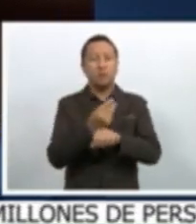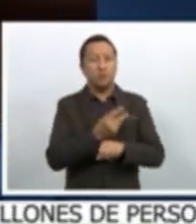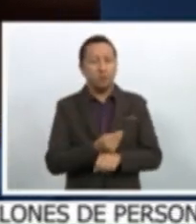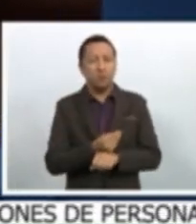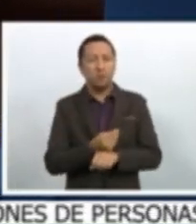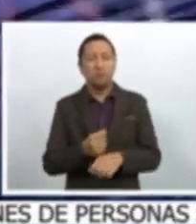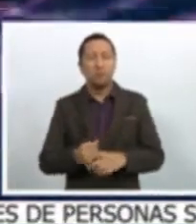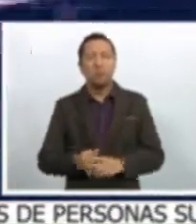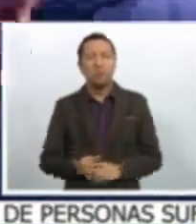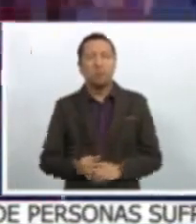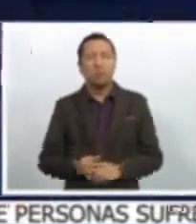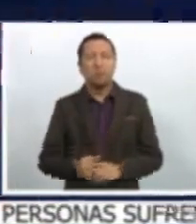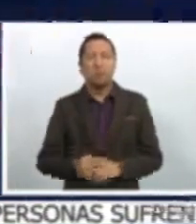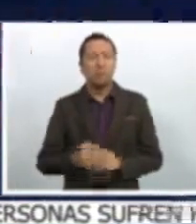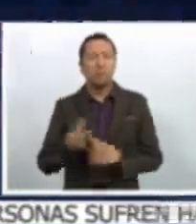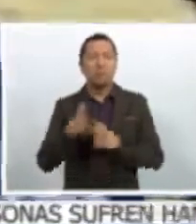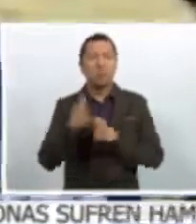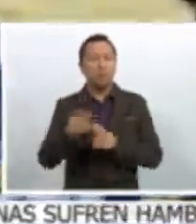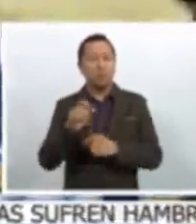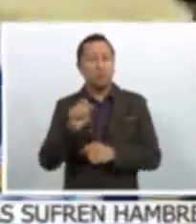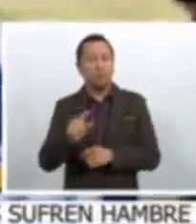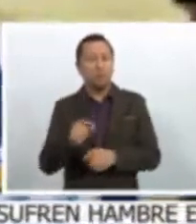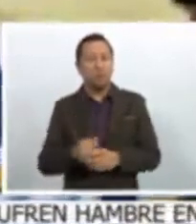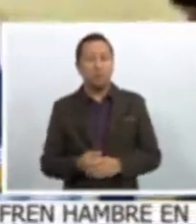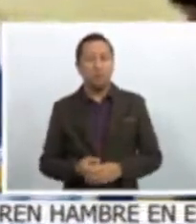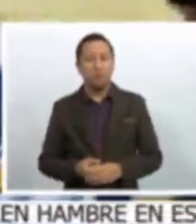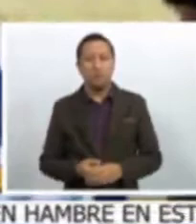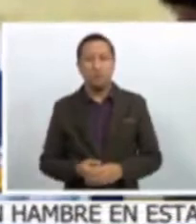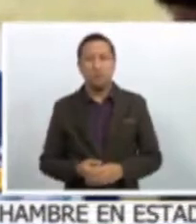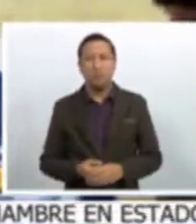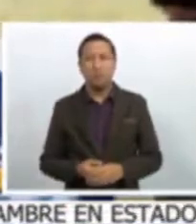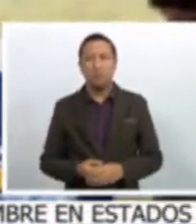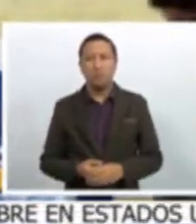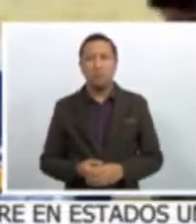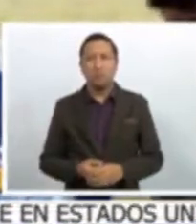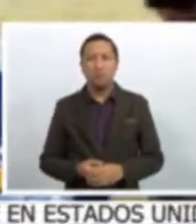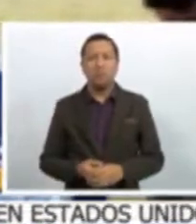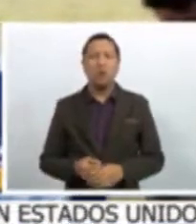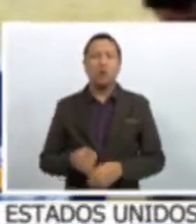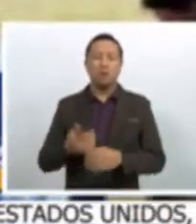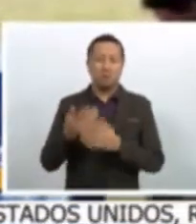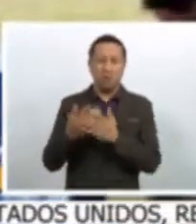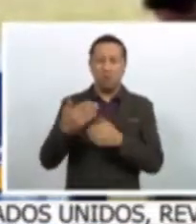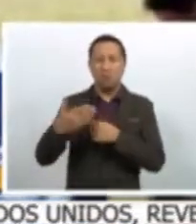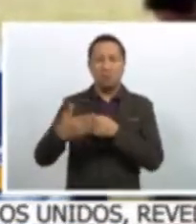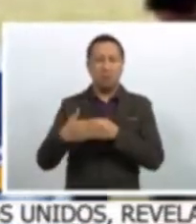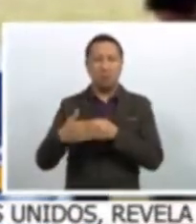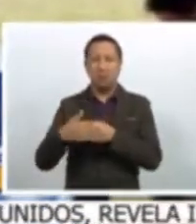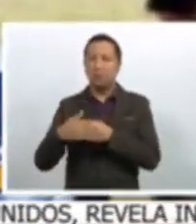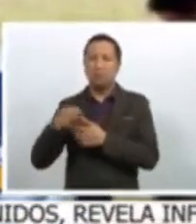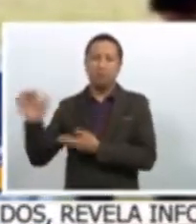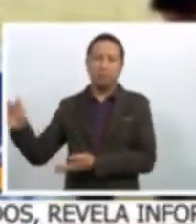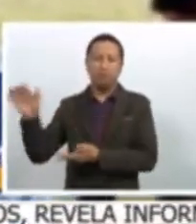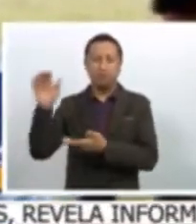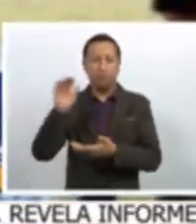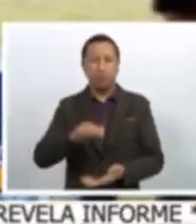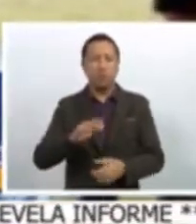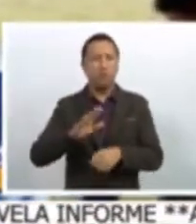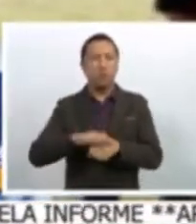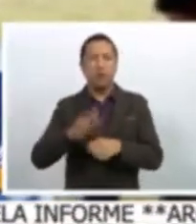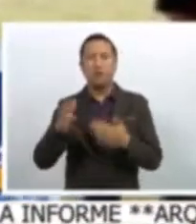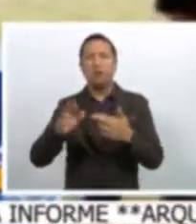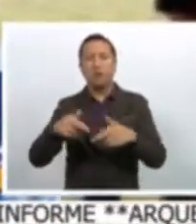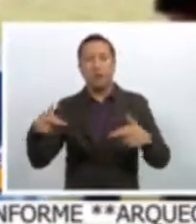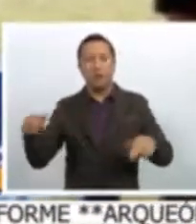ha denunciado en reiteradas ocasiones. En esos días me llega otra dotación más de luminarias, tanto luminarias, balastros, cables,